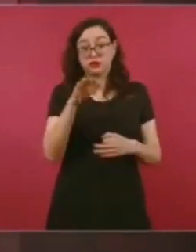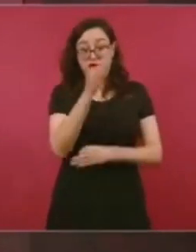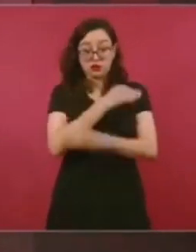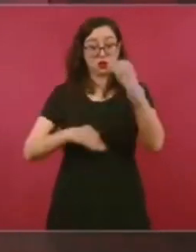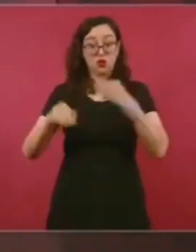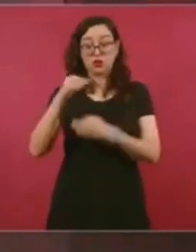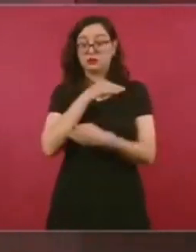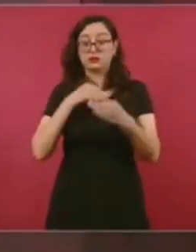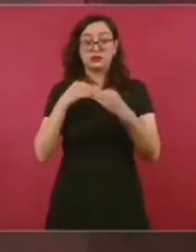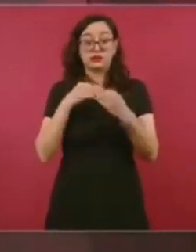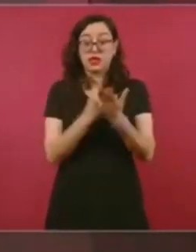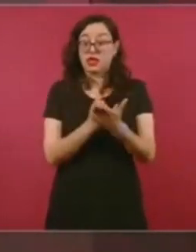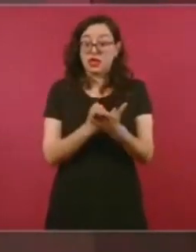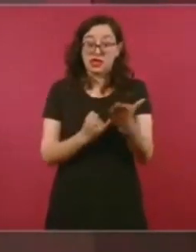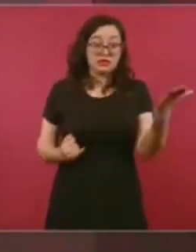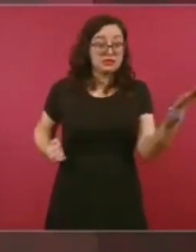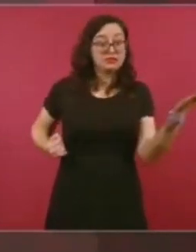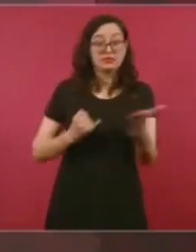sin